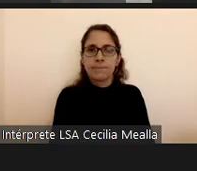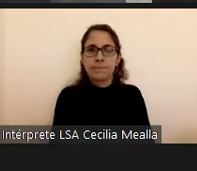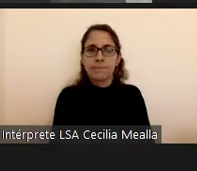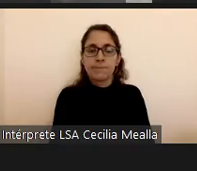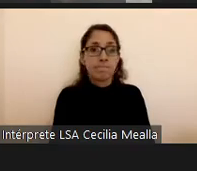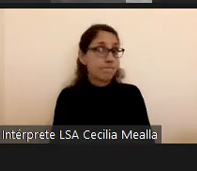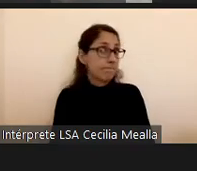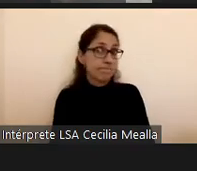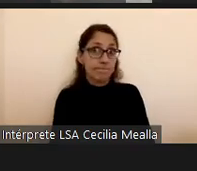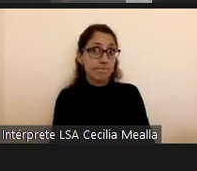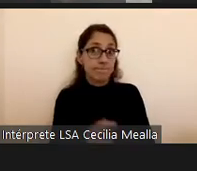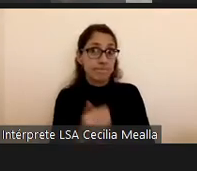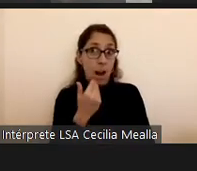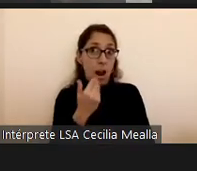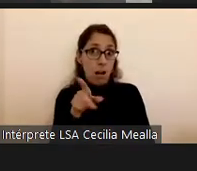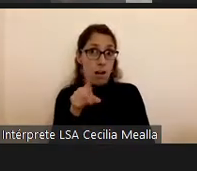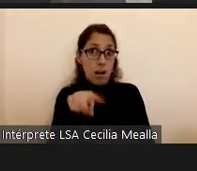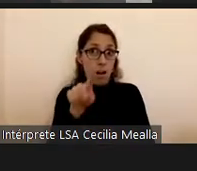¿No?